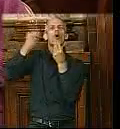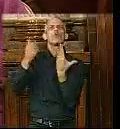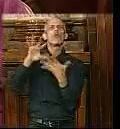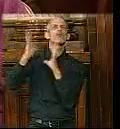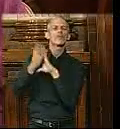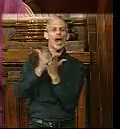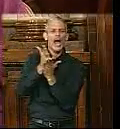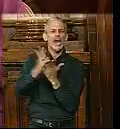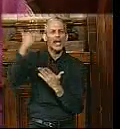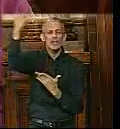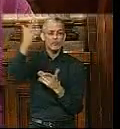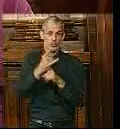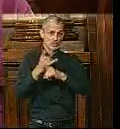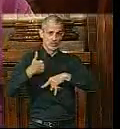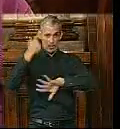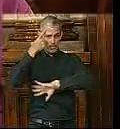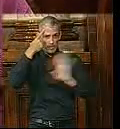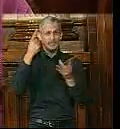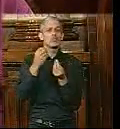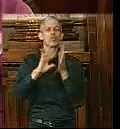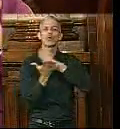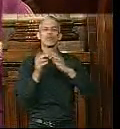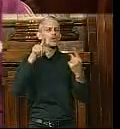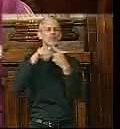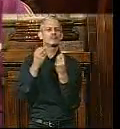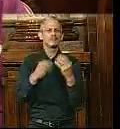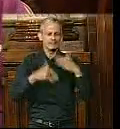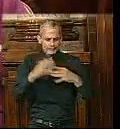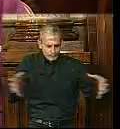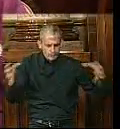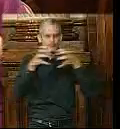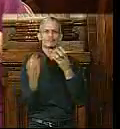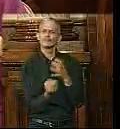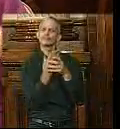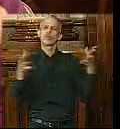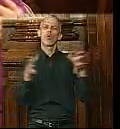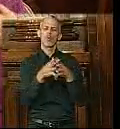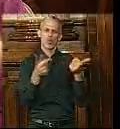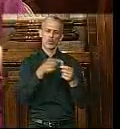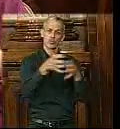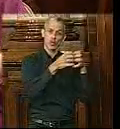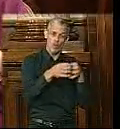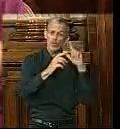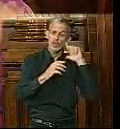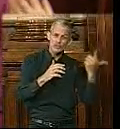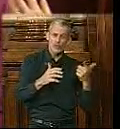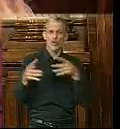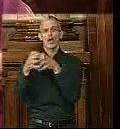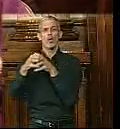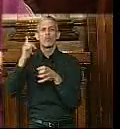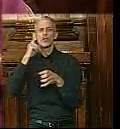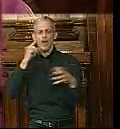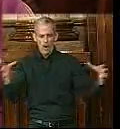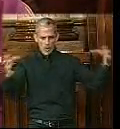ser Canales, siempre lo que imaginamos fue una construcción colectiva entre la comunidad